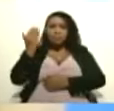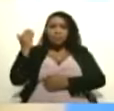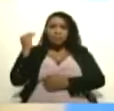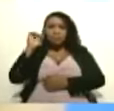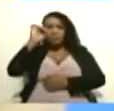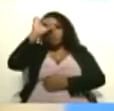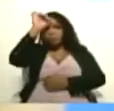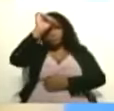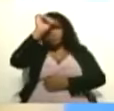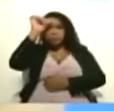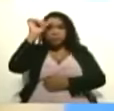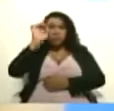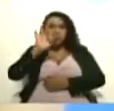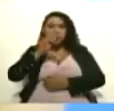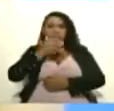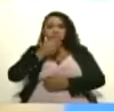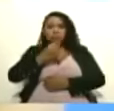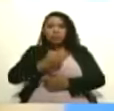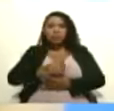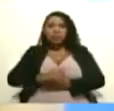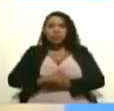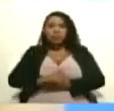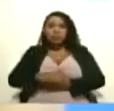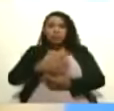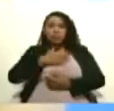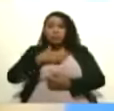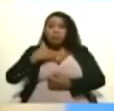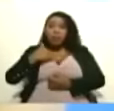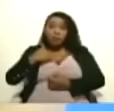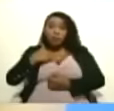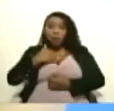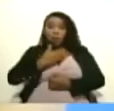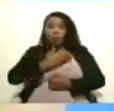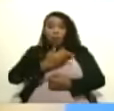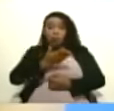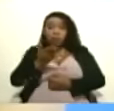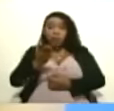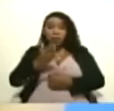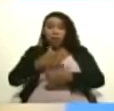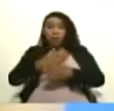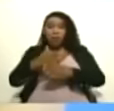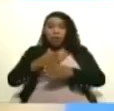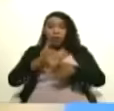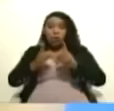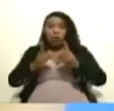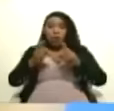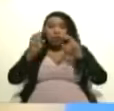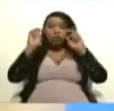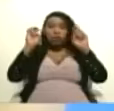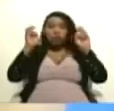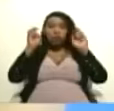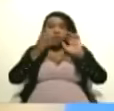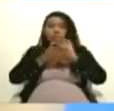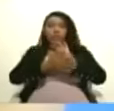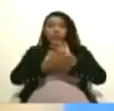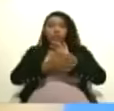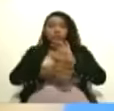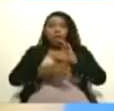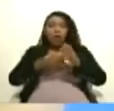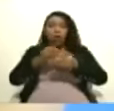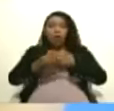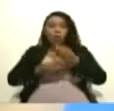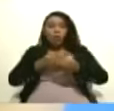domingo 3 de diciembre queríamos compartir con ustedes algunos elementos sobre el desarrollo